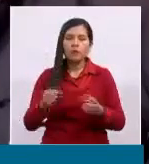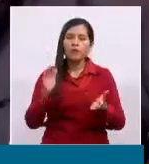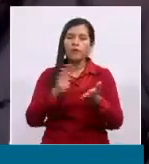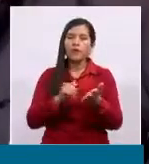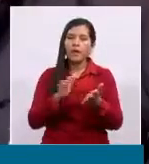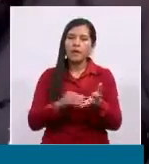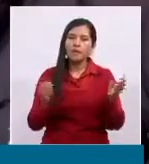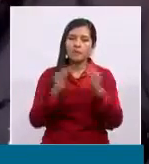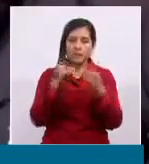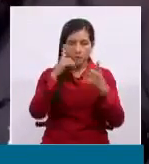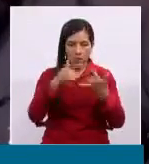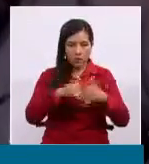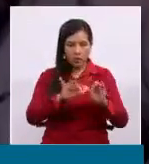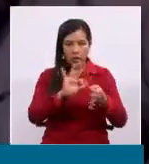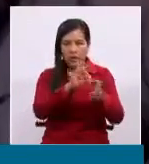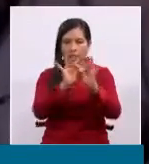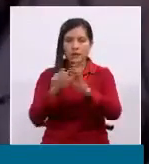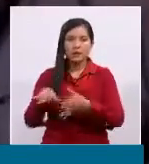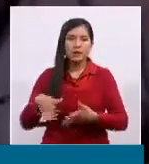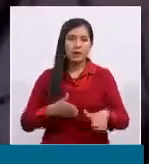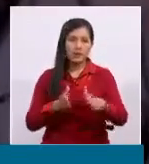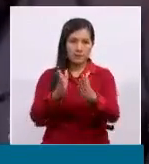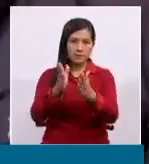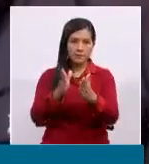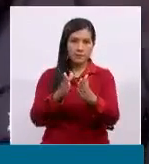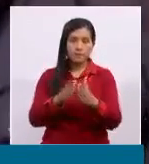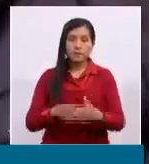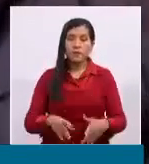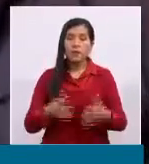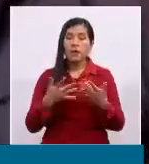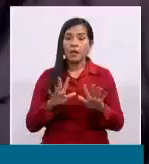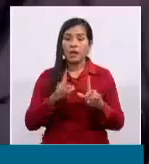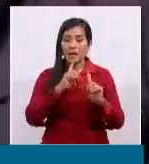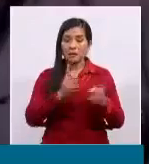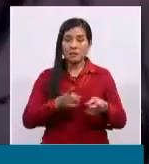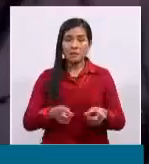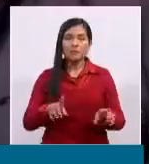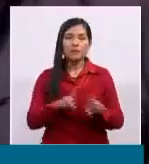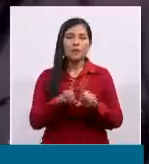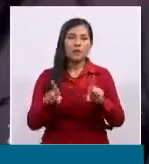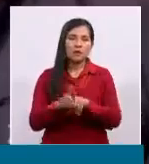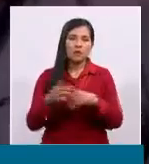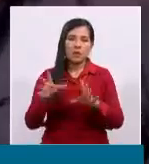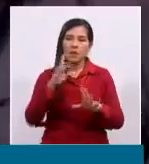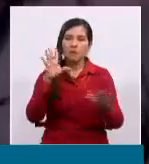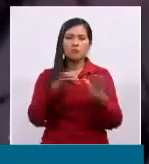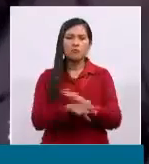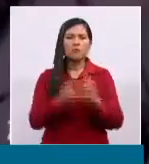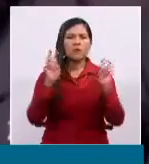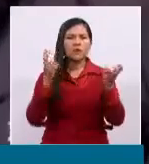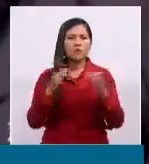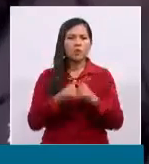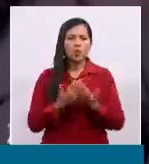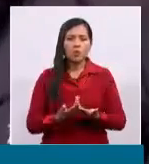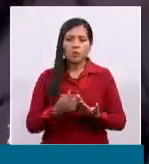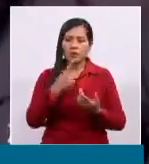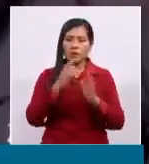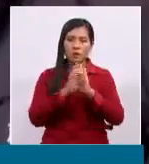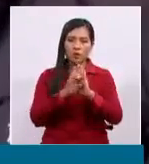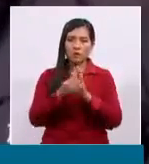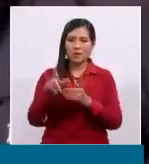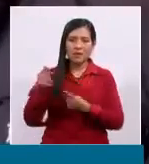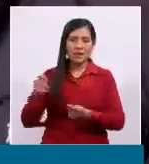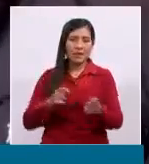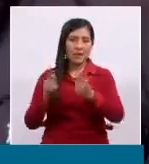y conservación de las carreteras. Y esto también, aquí entran los factores, los transportistas entran